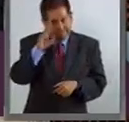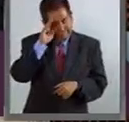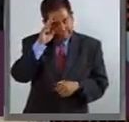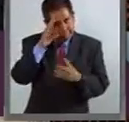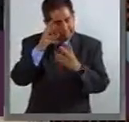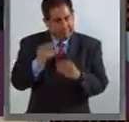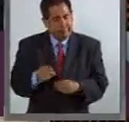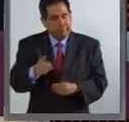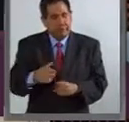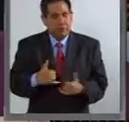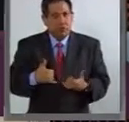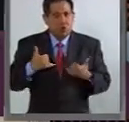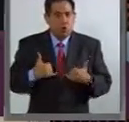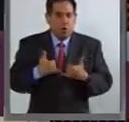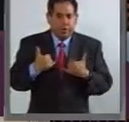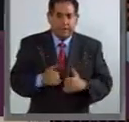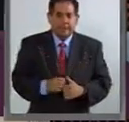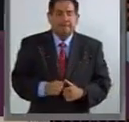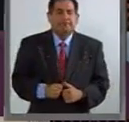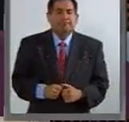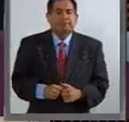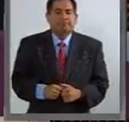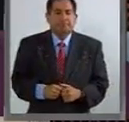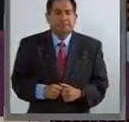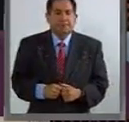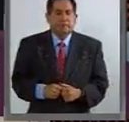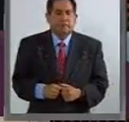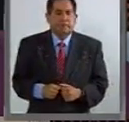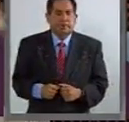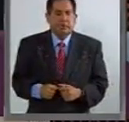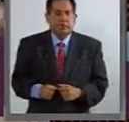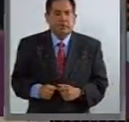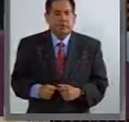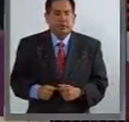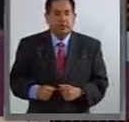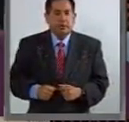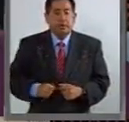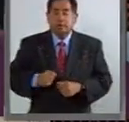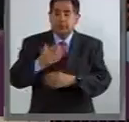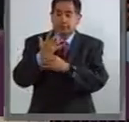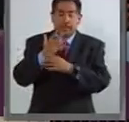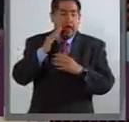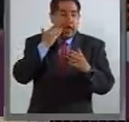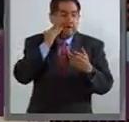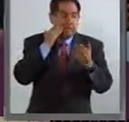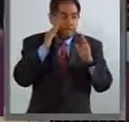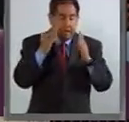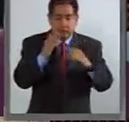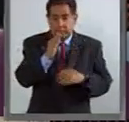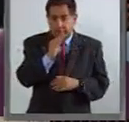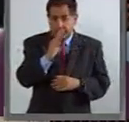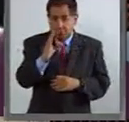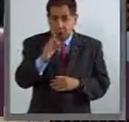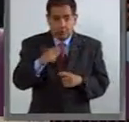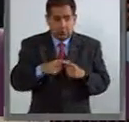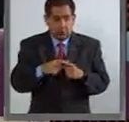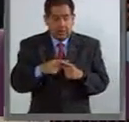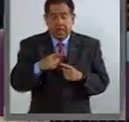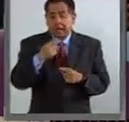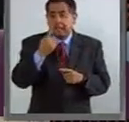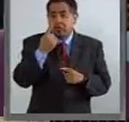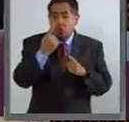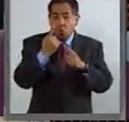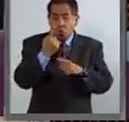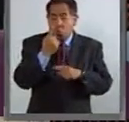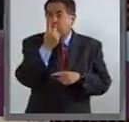adolescentes, el de los jóvenes. Según datos de Facebook, se crean 6 nuevos perfiles